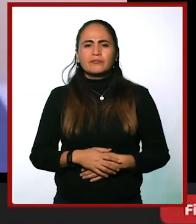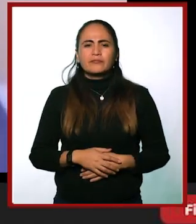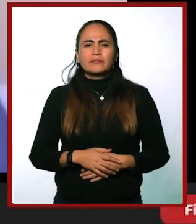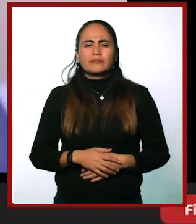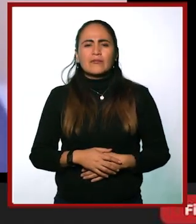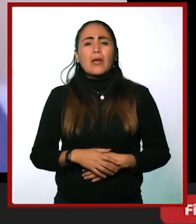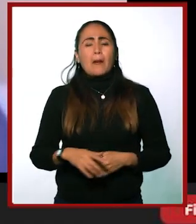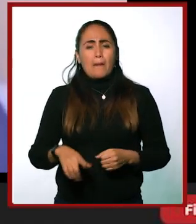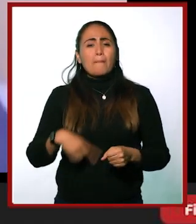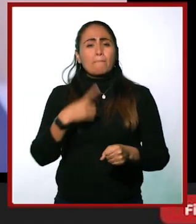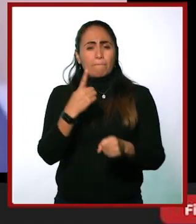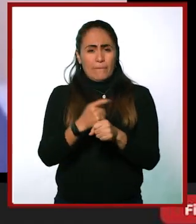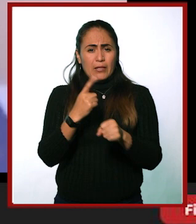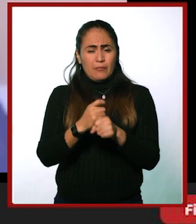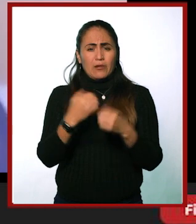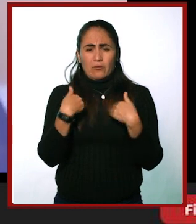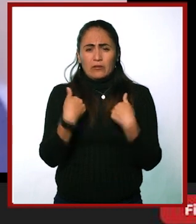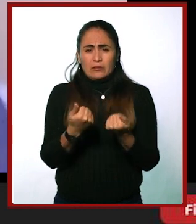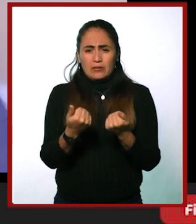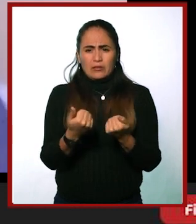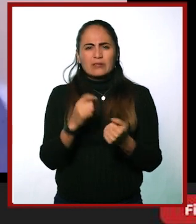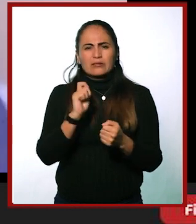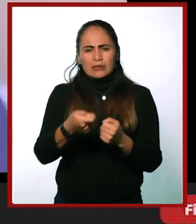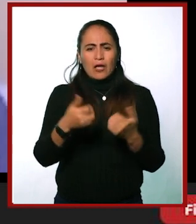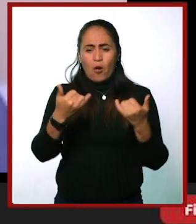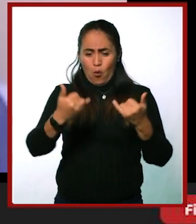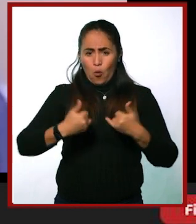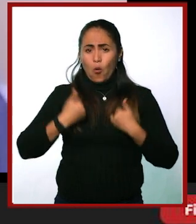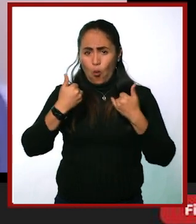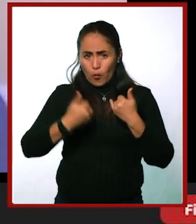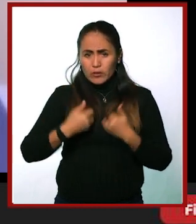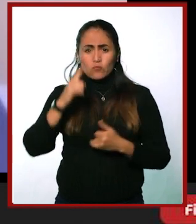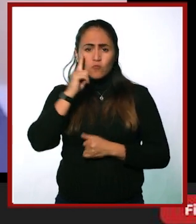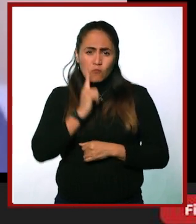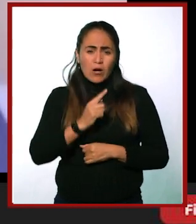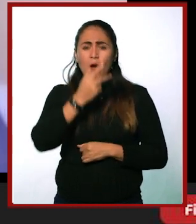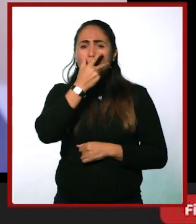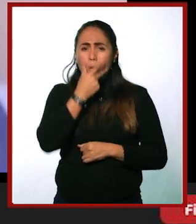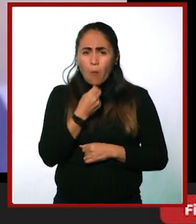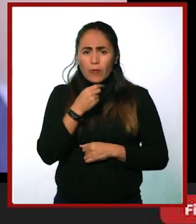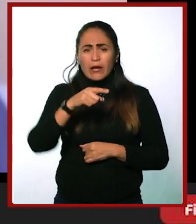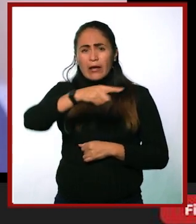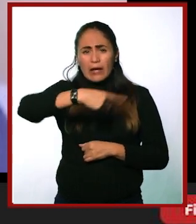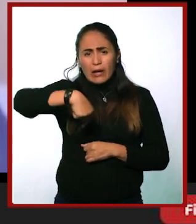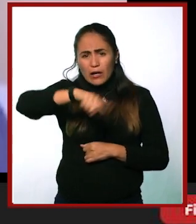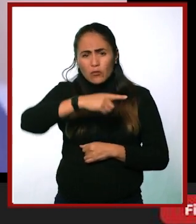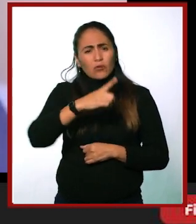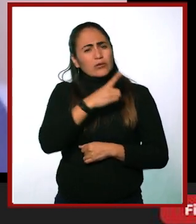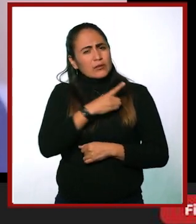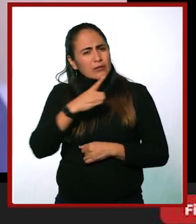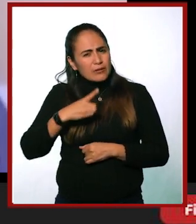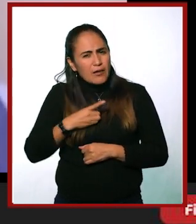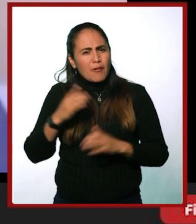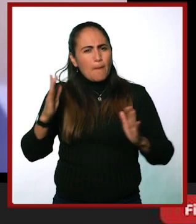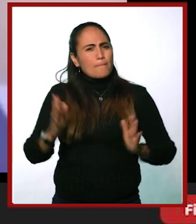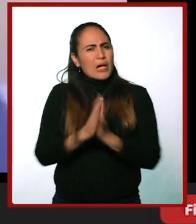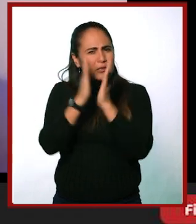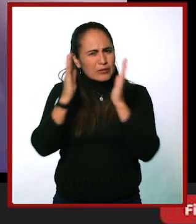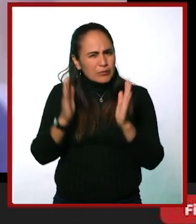primero entender que realmente los jóvenes tienen que, y las jóvenes deben participar en